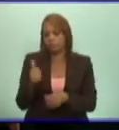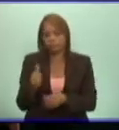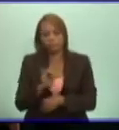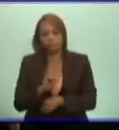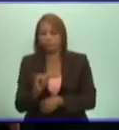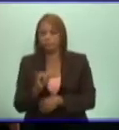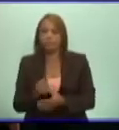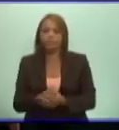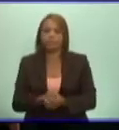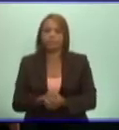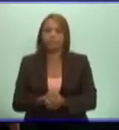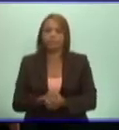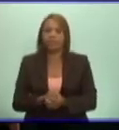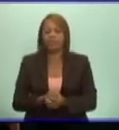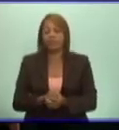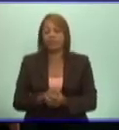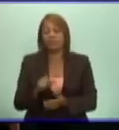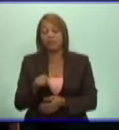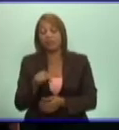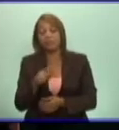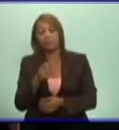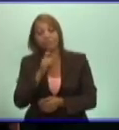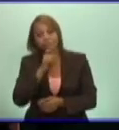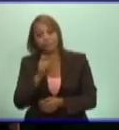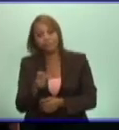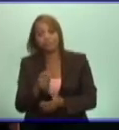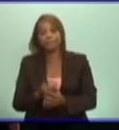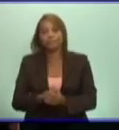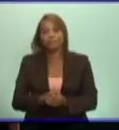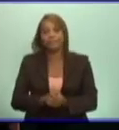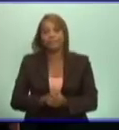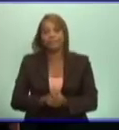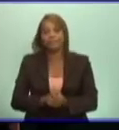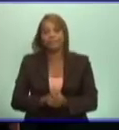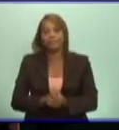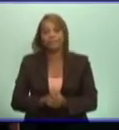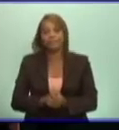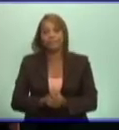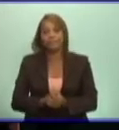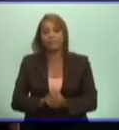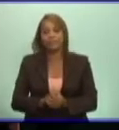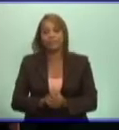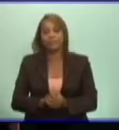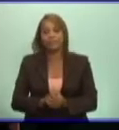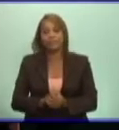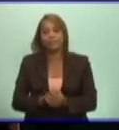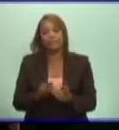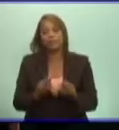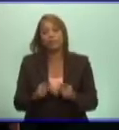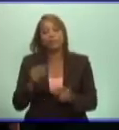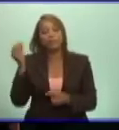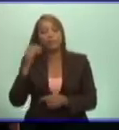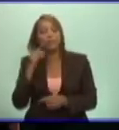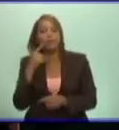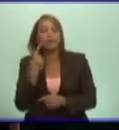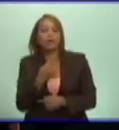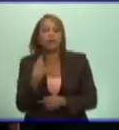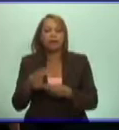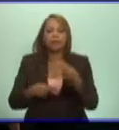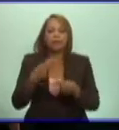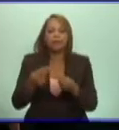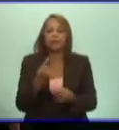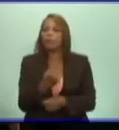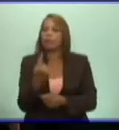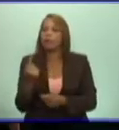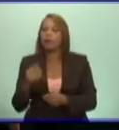eso también nos va un poco que ubicar y dejar más claro de qué es lo que vamos a hacer con cada aula para nosotros poder